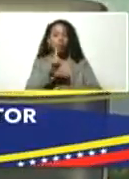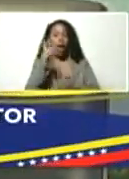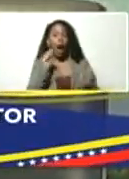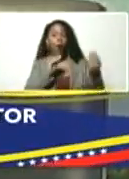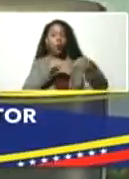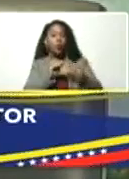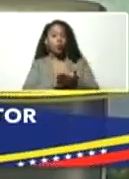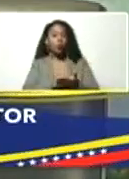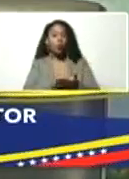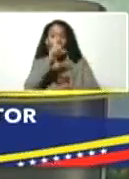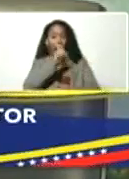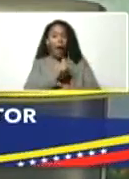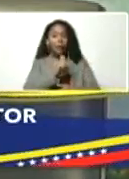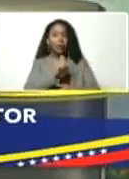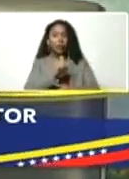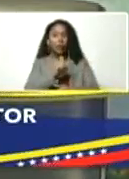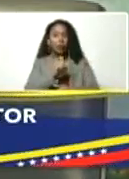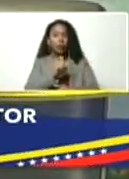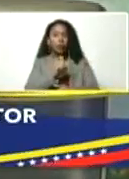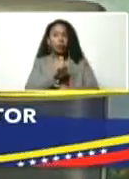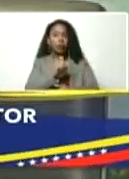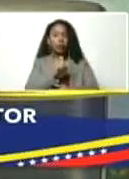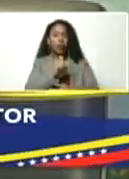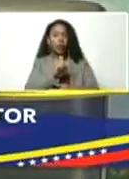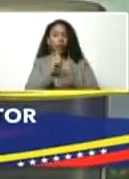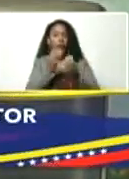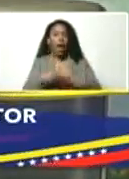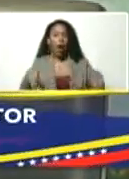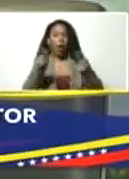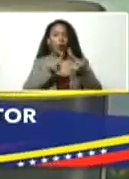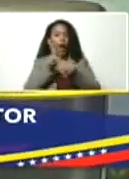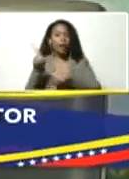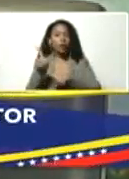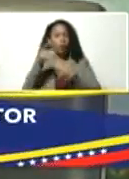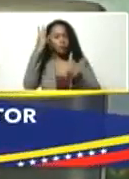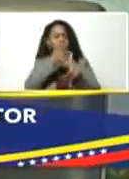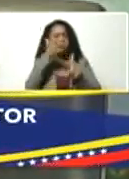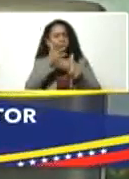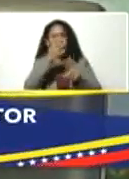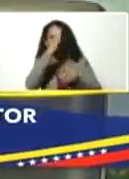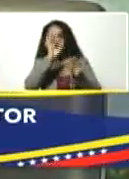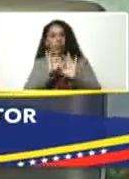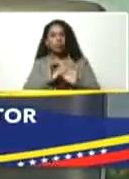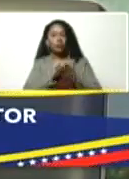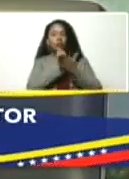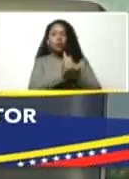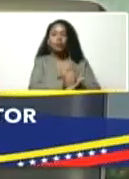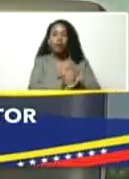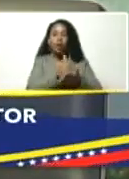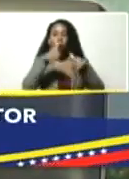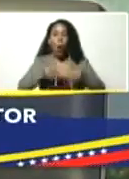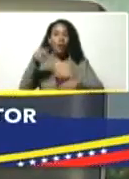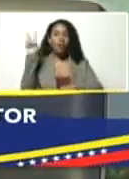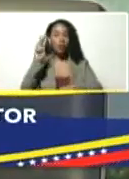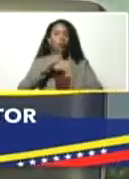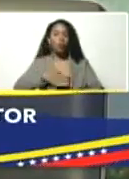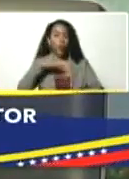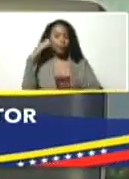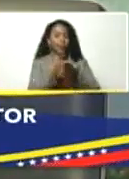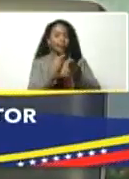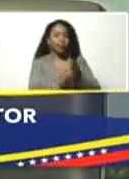hace un año con el PNUD de las Naciones Unidas. Y eso son instrumentos que sin duda ayudan a que hoy Venezuela pueda